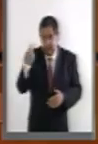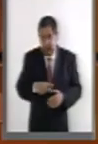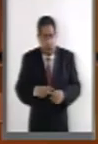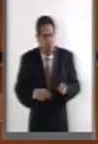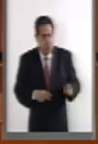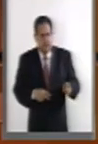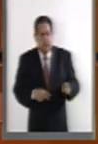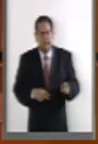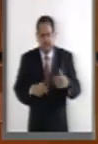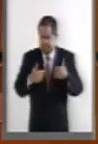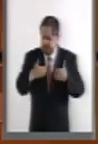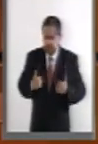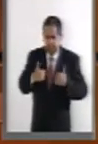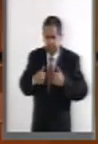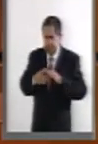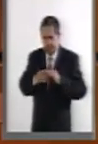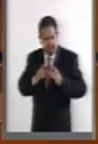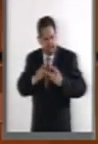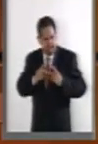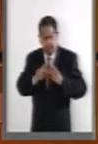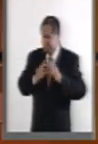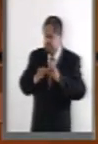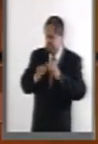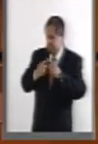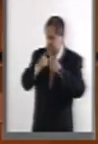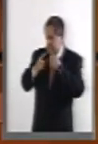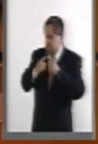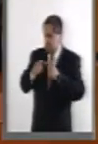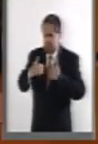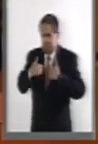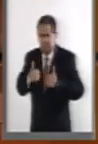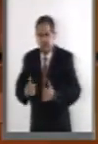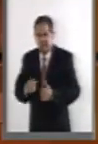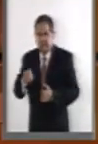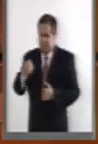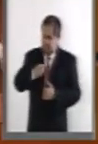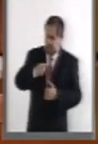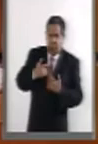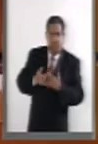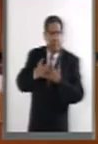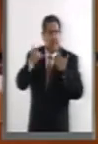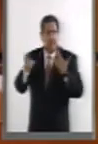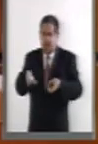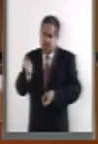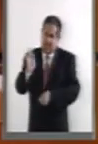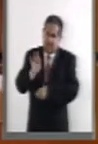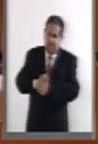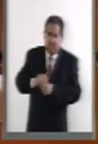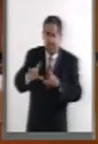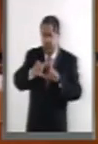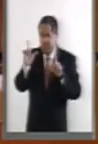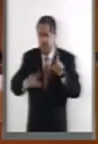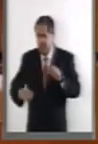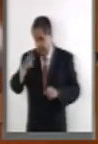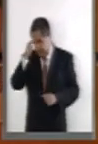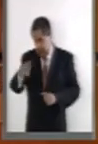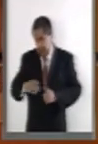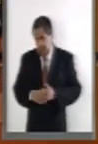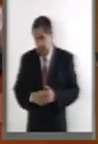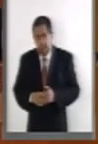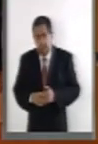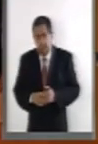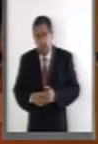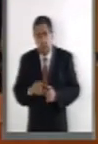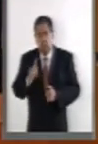se entendieron a sí mismas como protagonistas de la historia de nuestro país. No es